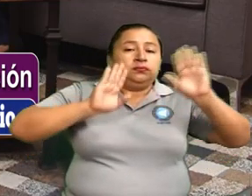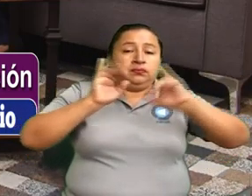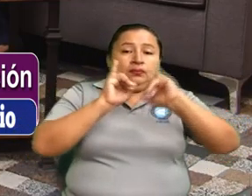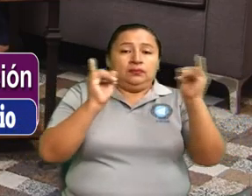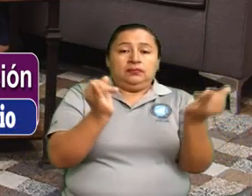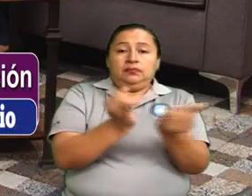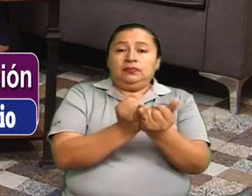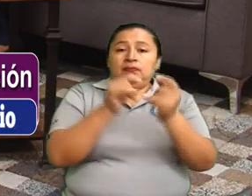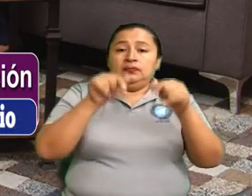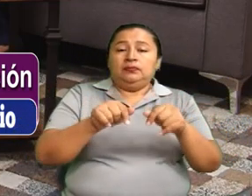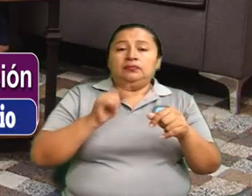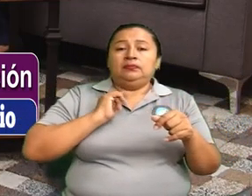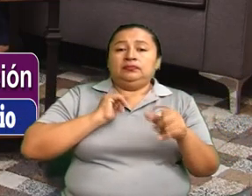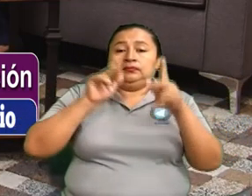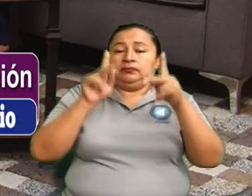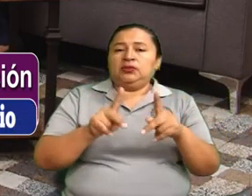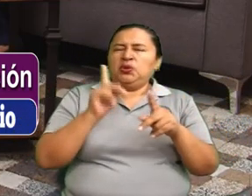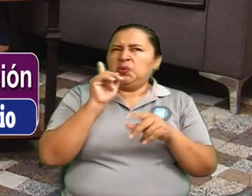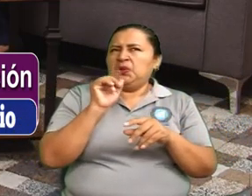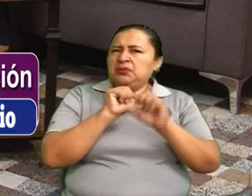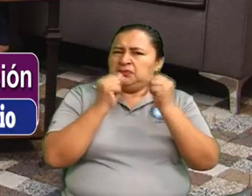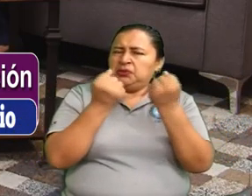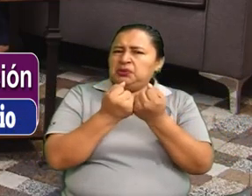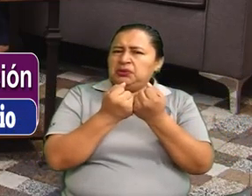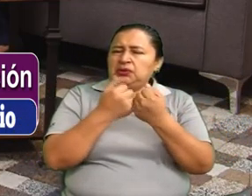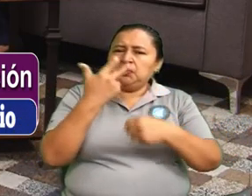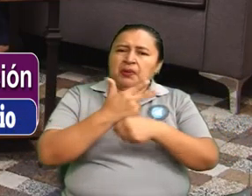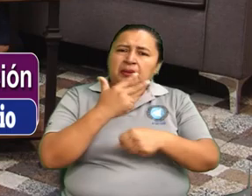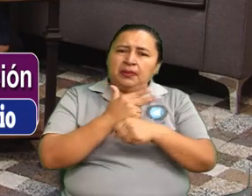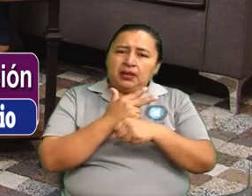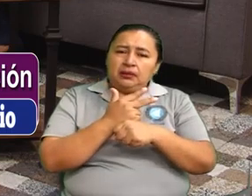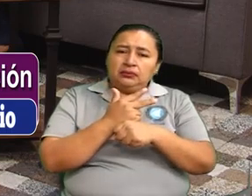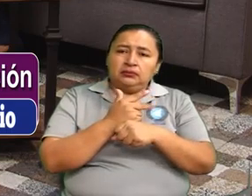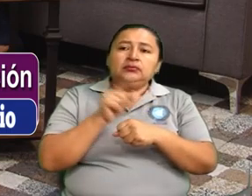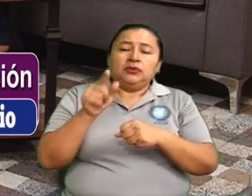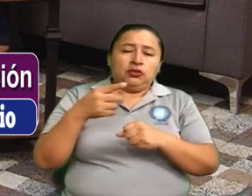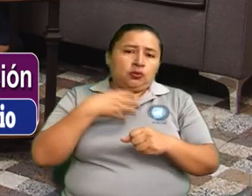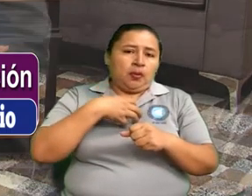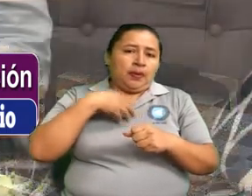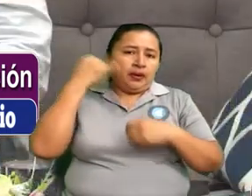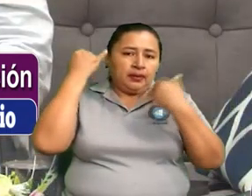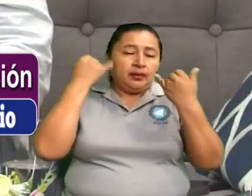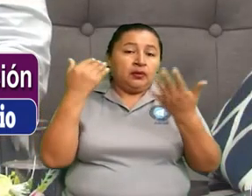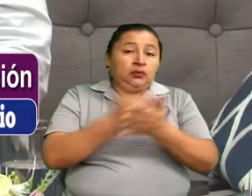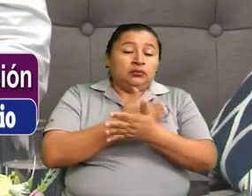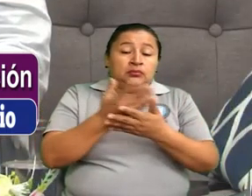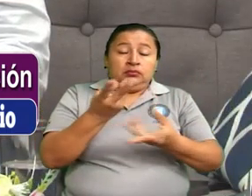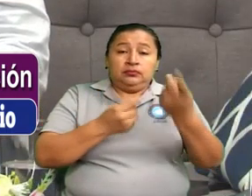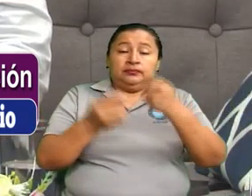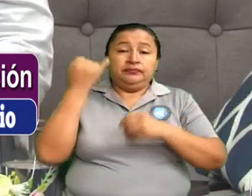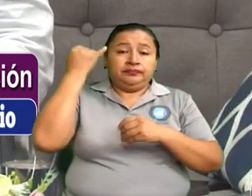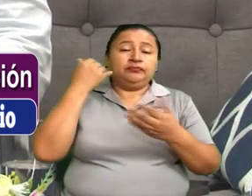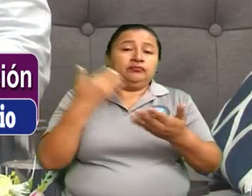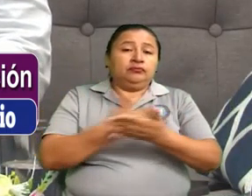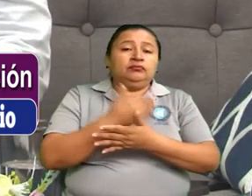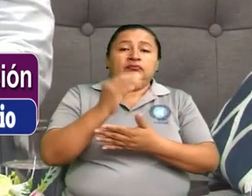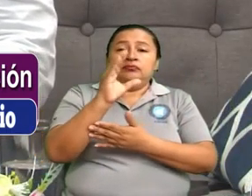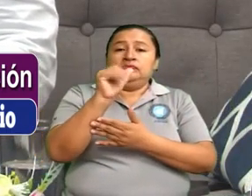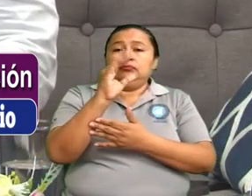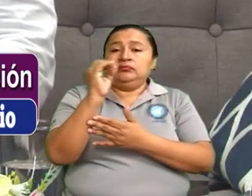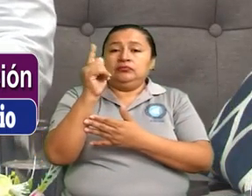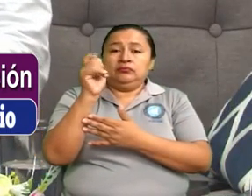internacional. Vienen unos compañeros de una asociación de Guatemala que ellos ya están incursionando en ese mundo de la economía creativa con cactus y